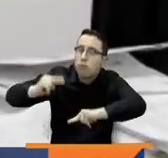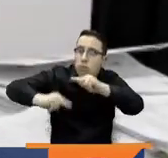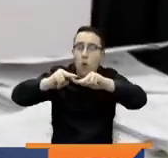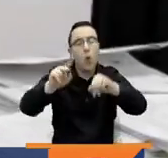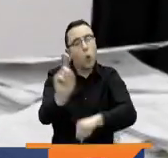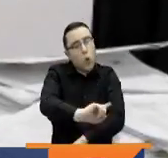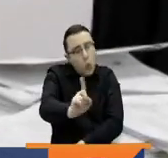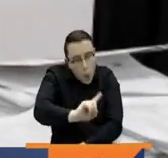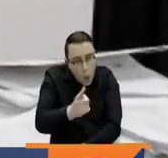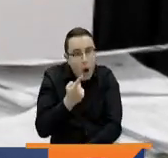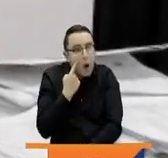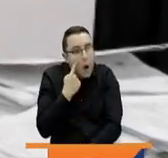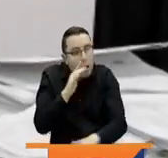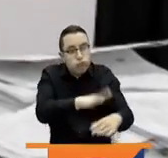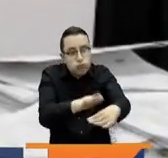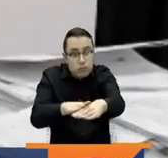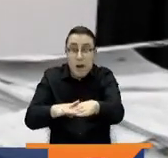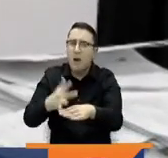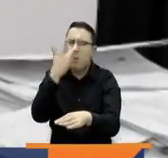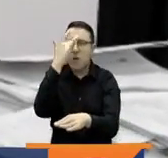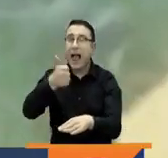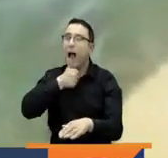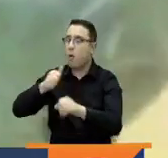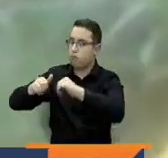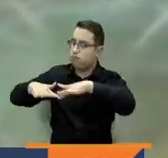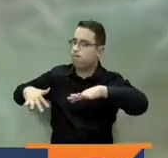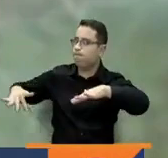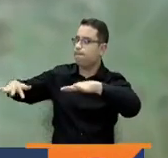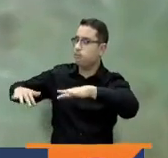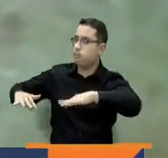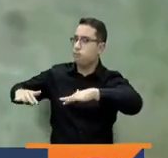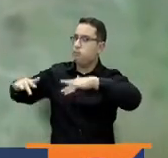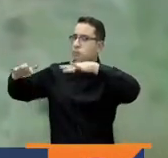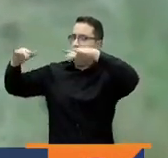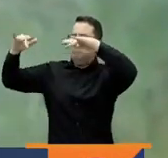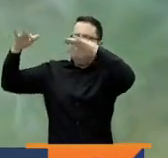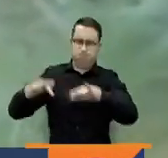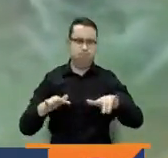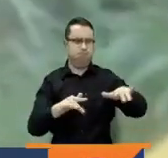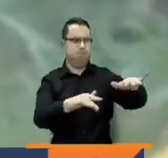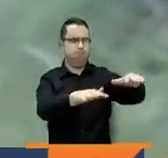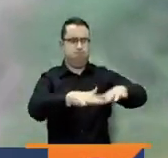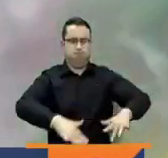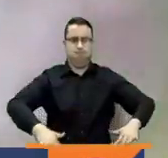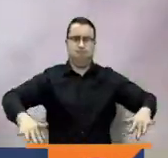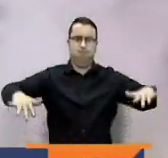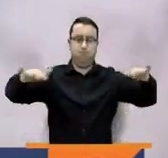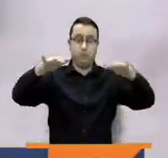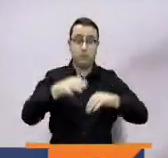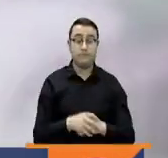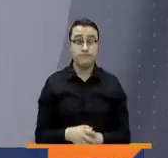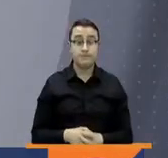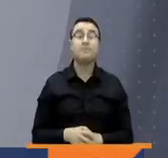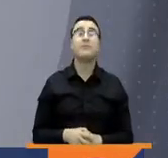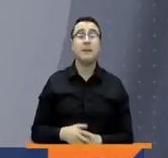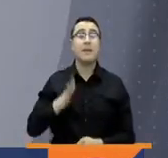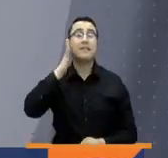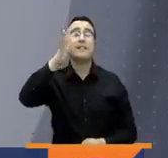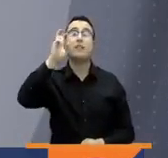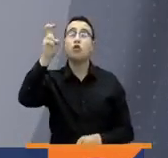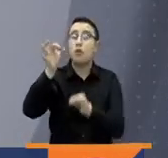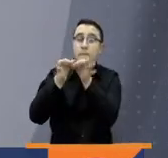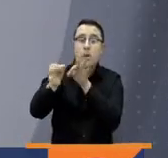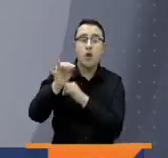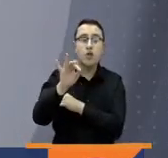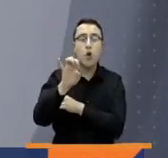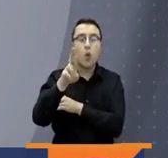la ciénaga cada vez que crece inunda estos predios. El drama de las lluvias también llegó a Teorama, en norte de Santander, en donde una